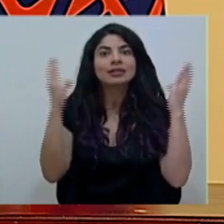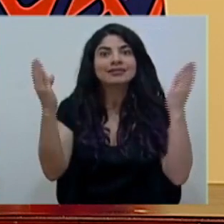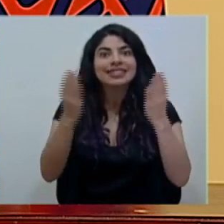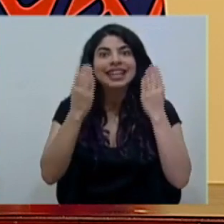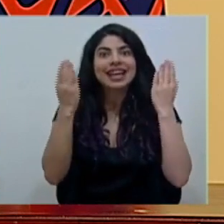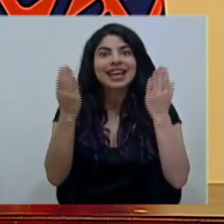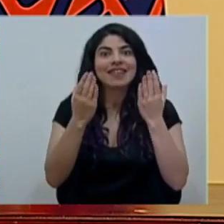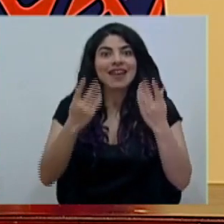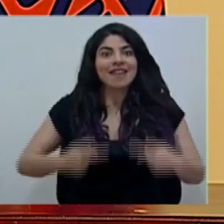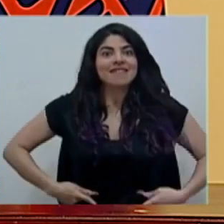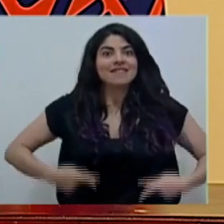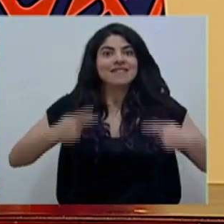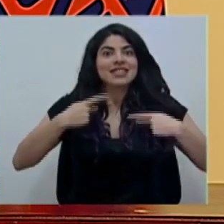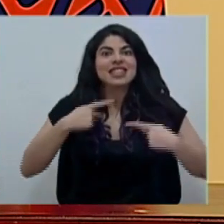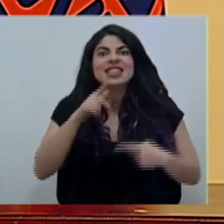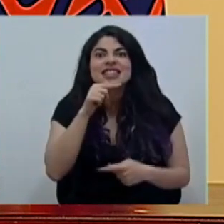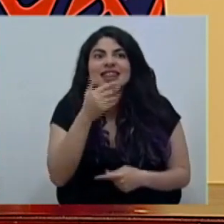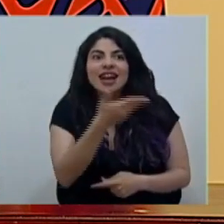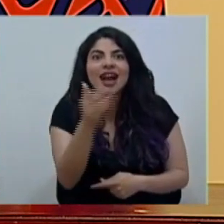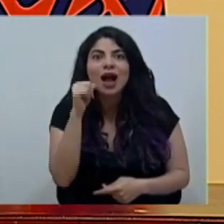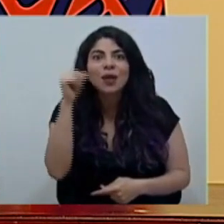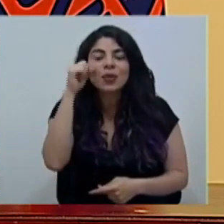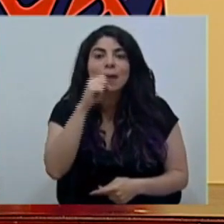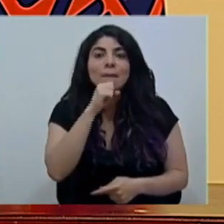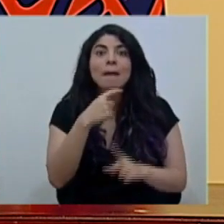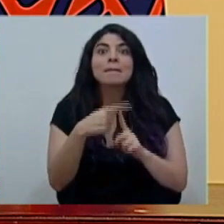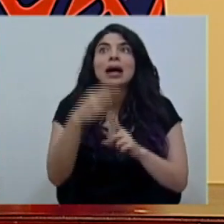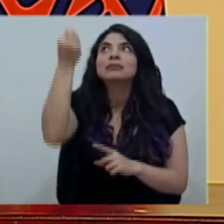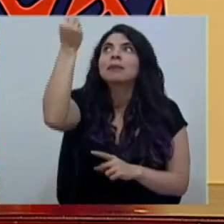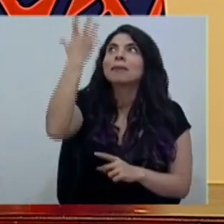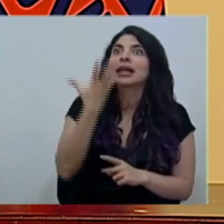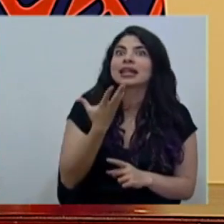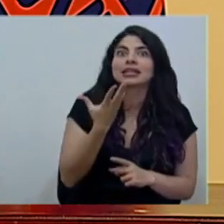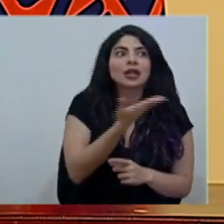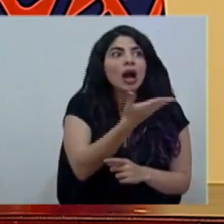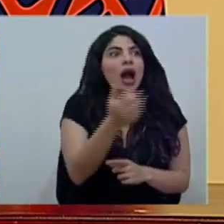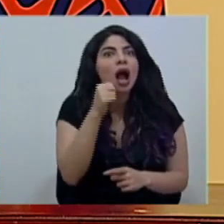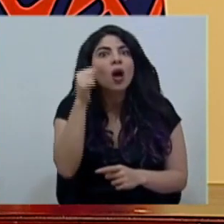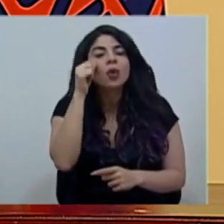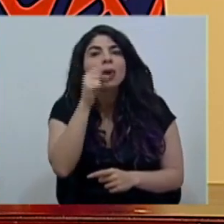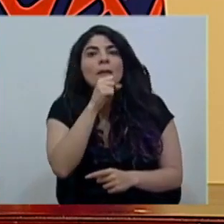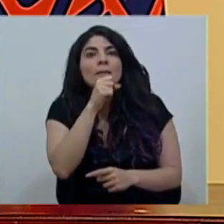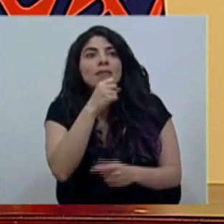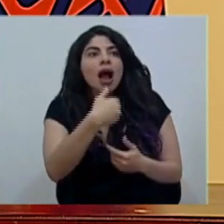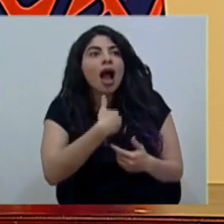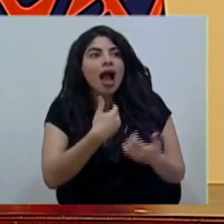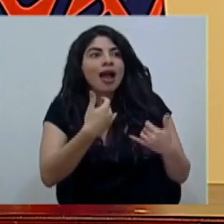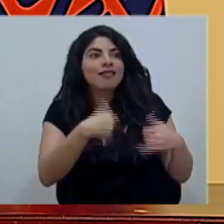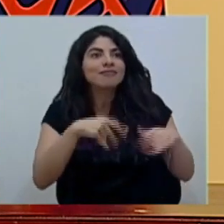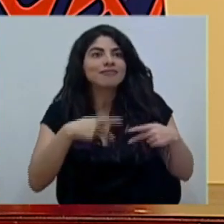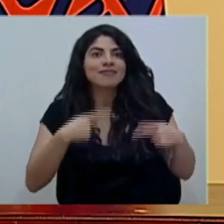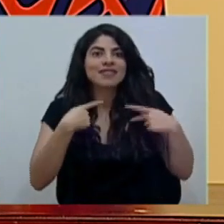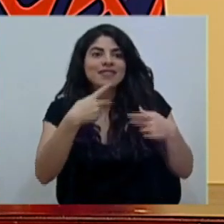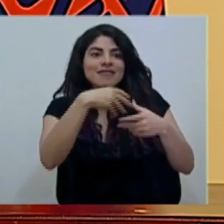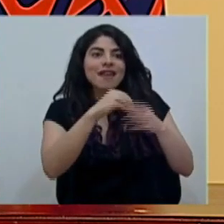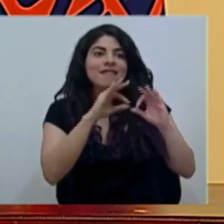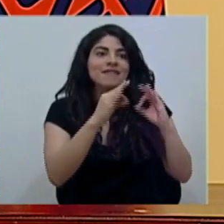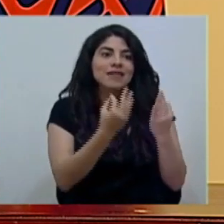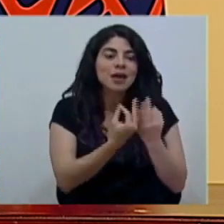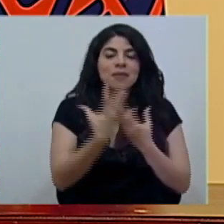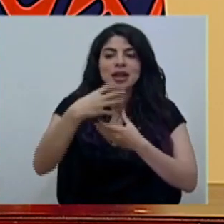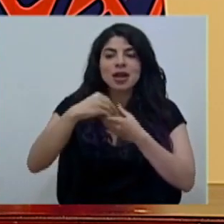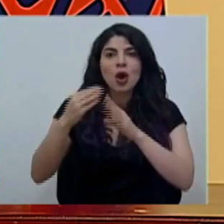la vida de los adultos mayores y la bendición de tener adultos mayores en nuestras familias y comunidades. Creo que es